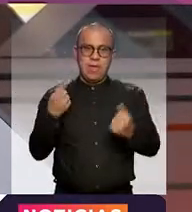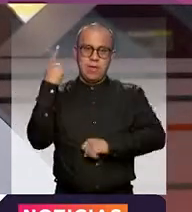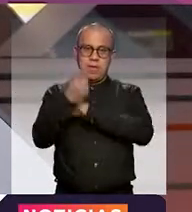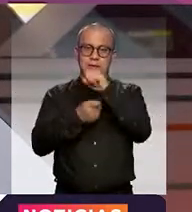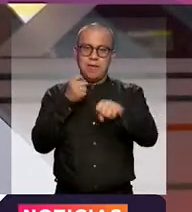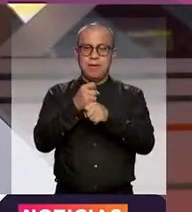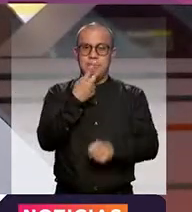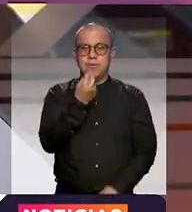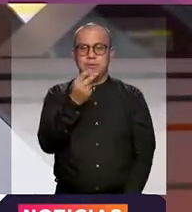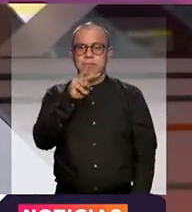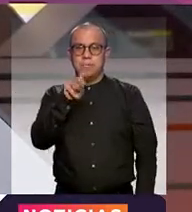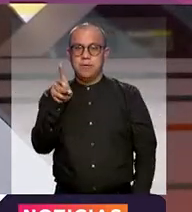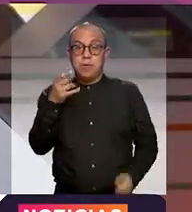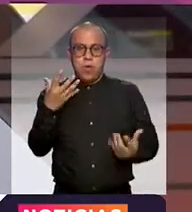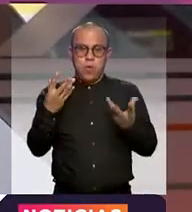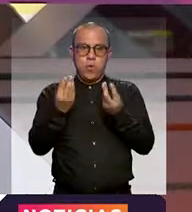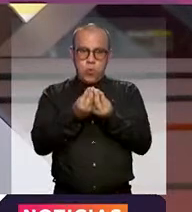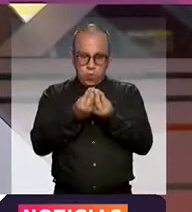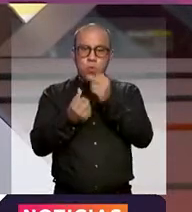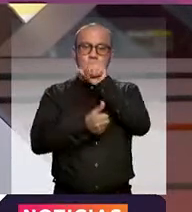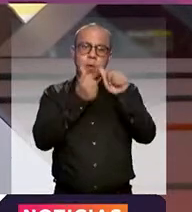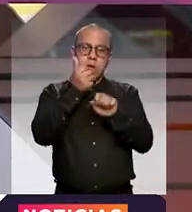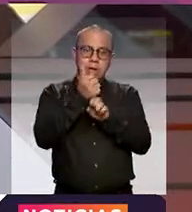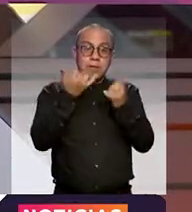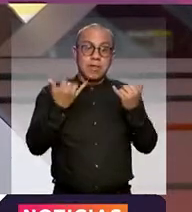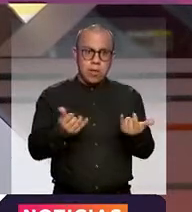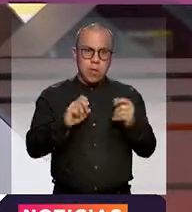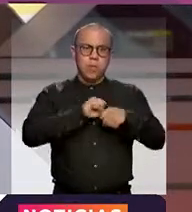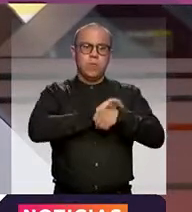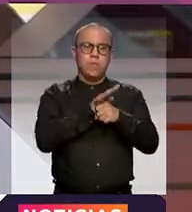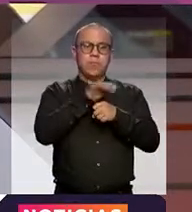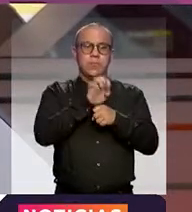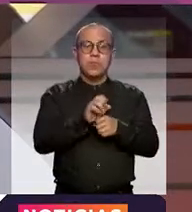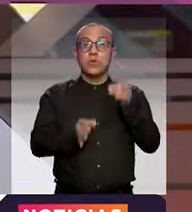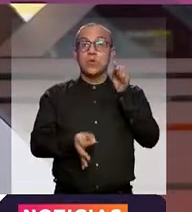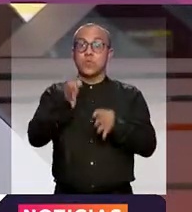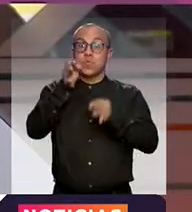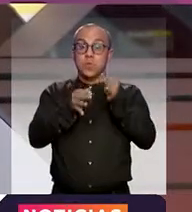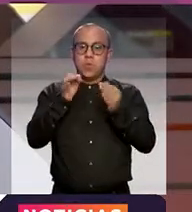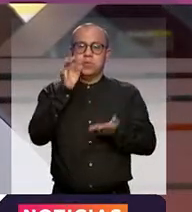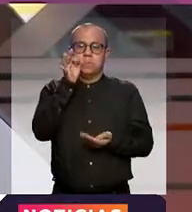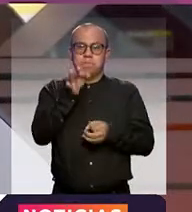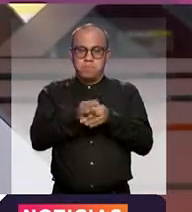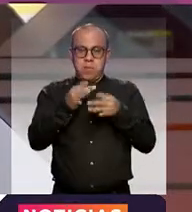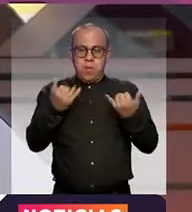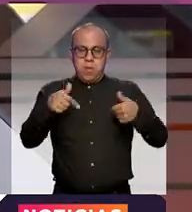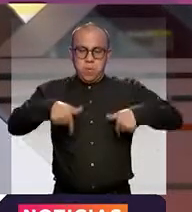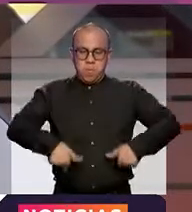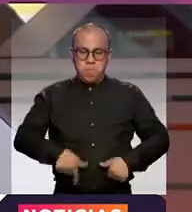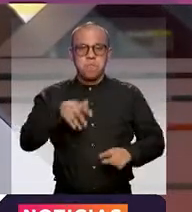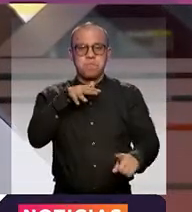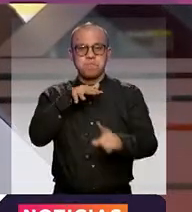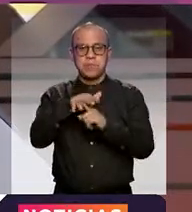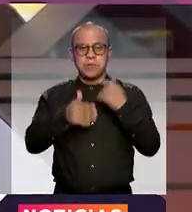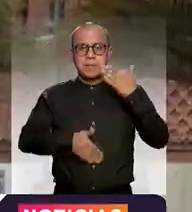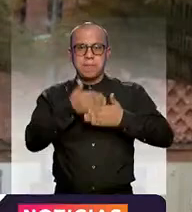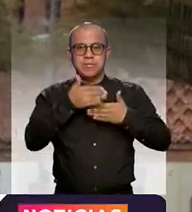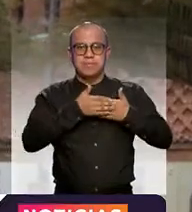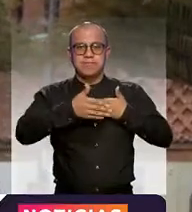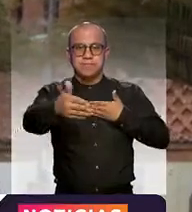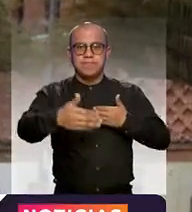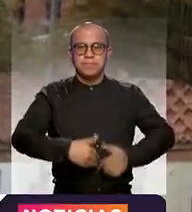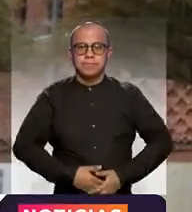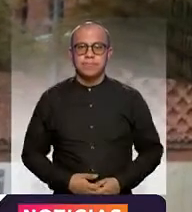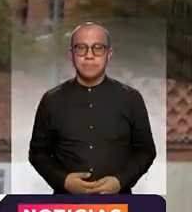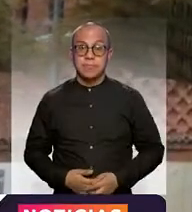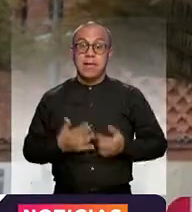2021. Un acuerdo del Cabildo Distrital, la pandemia y la decisión de un juez de la capital fueron los factores que la impulsaron.